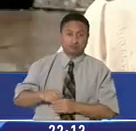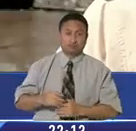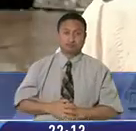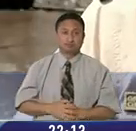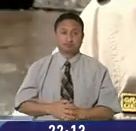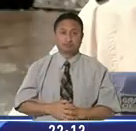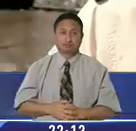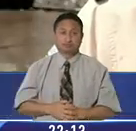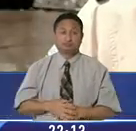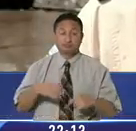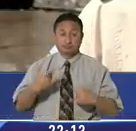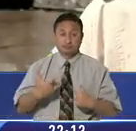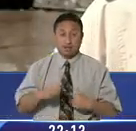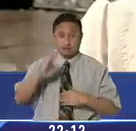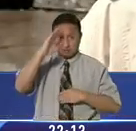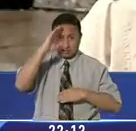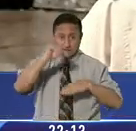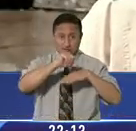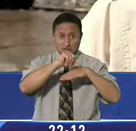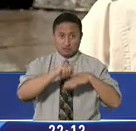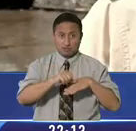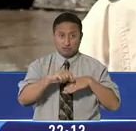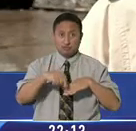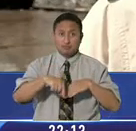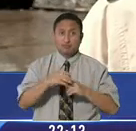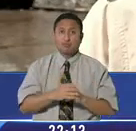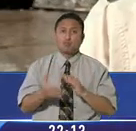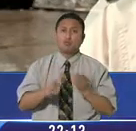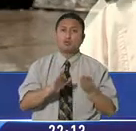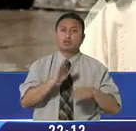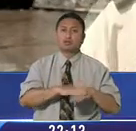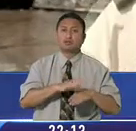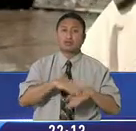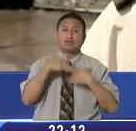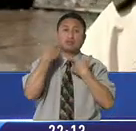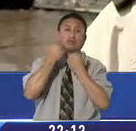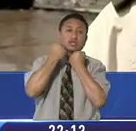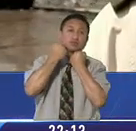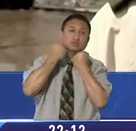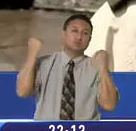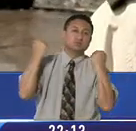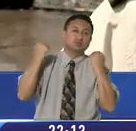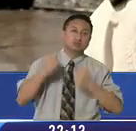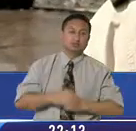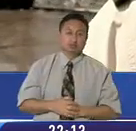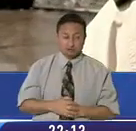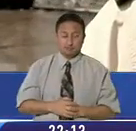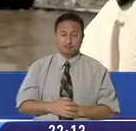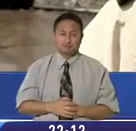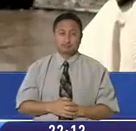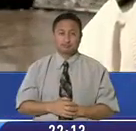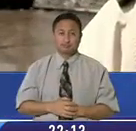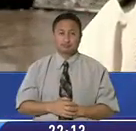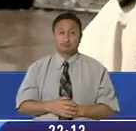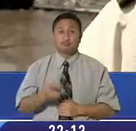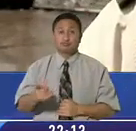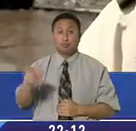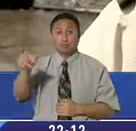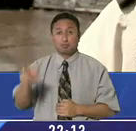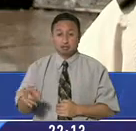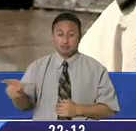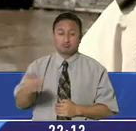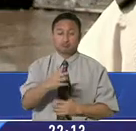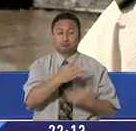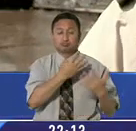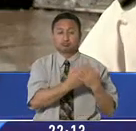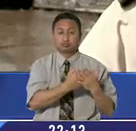el protocolo de autopsia se manifiesta que se produce una muerte por una asfixia, ya pasó flagrancia y le dieron prisión preventiva por